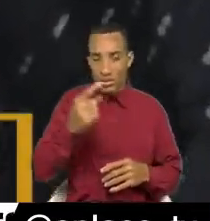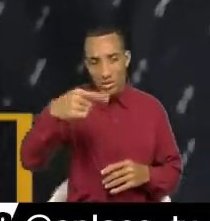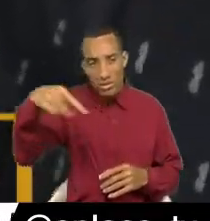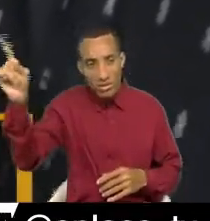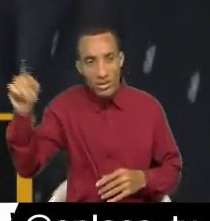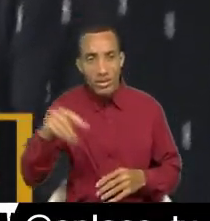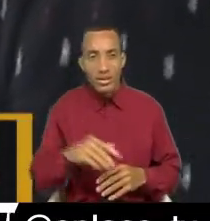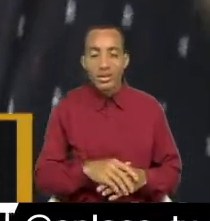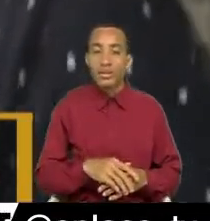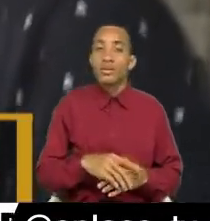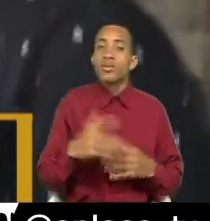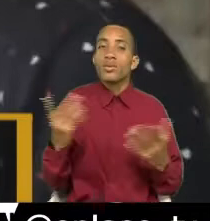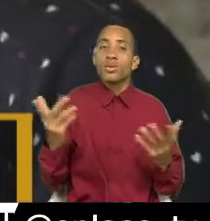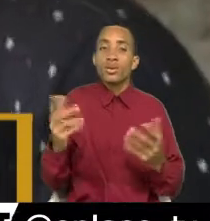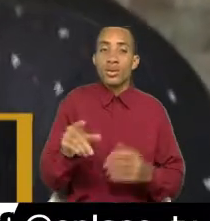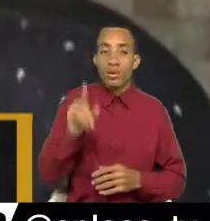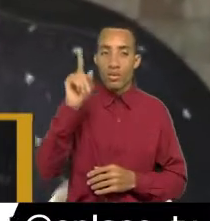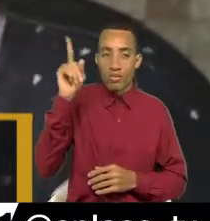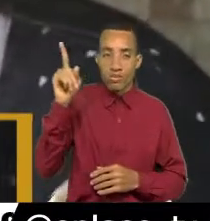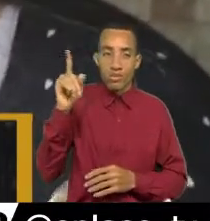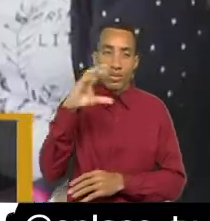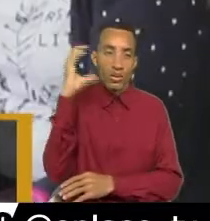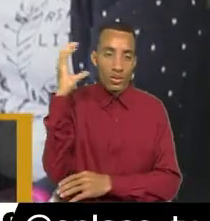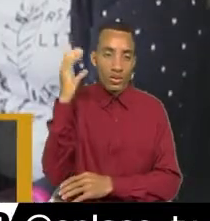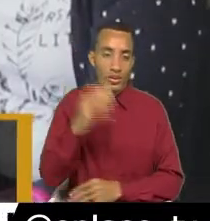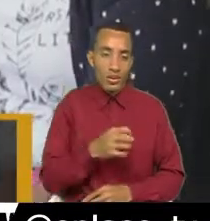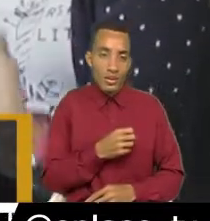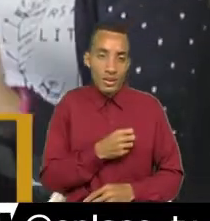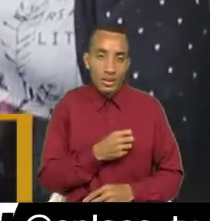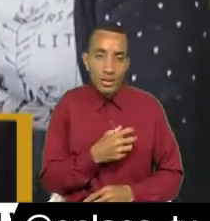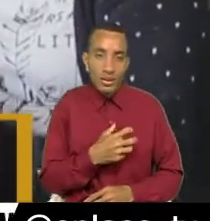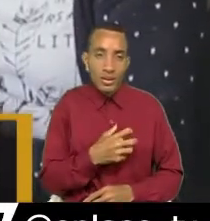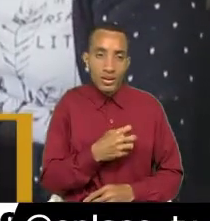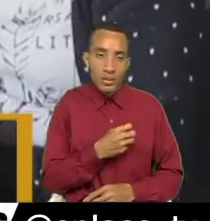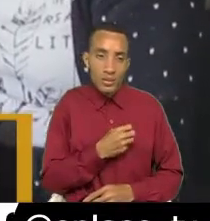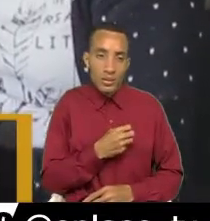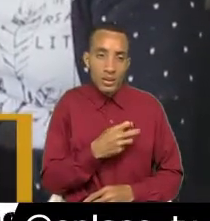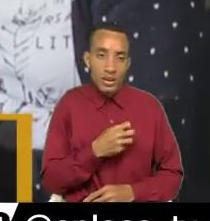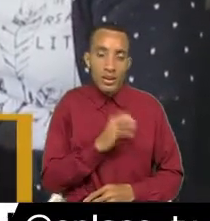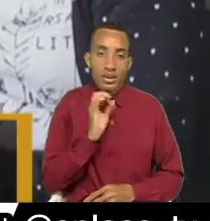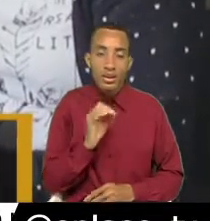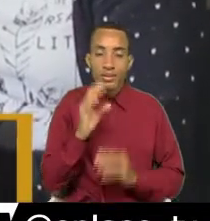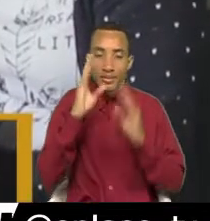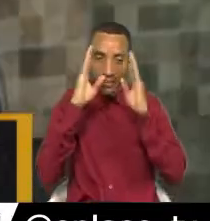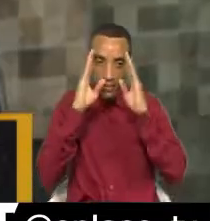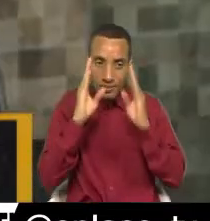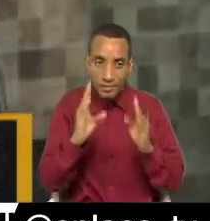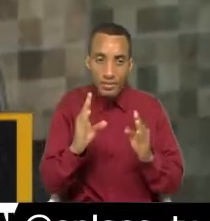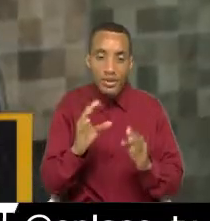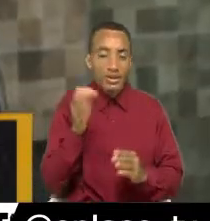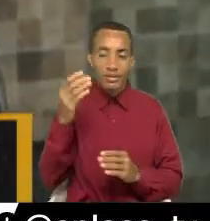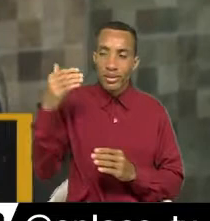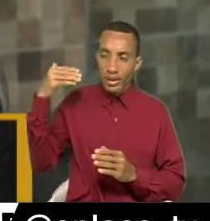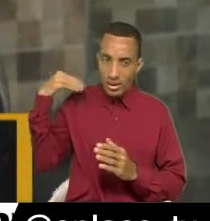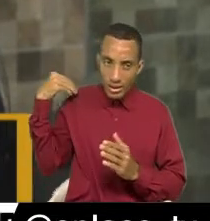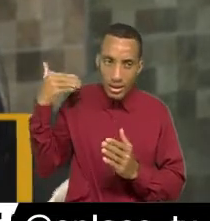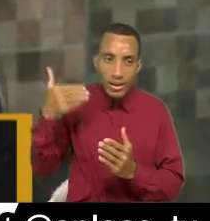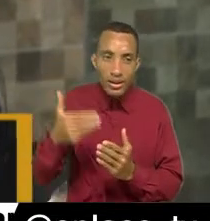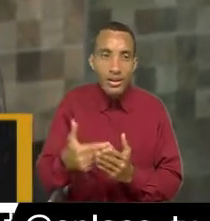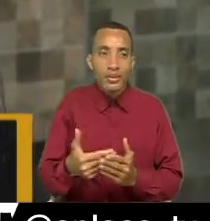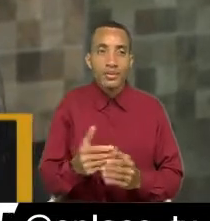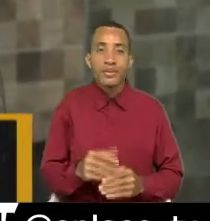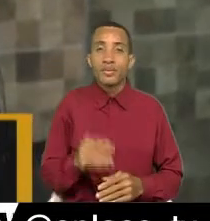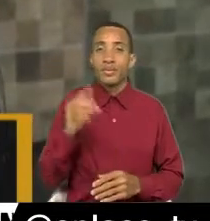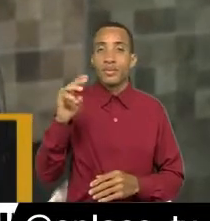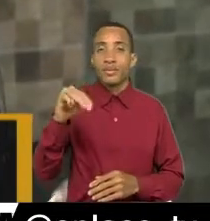inmediata a la Clínica Cardiovascular de Colombia, que es la entidad que siempre ha llevado el caso de su hijo. Lo que estamos solicitando en estos momentos es que